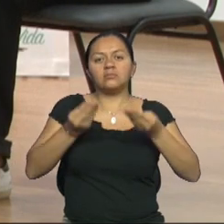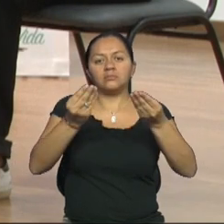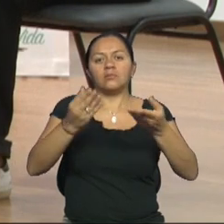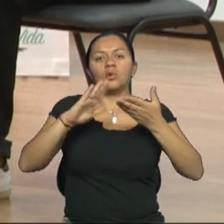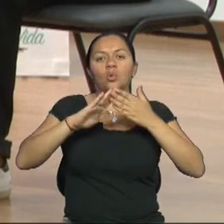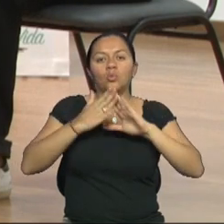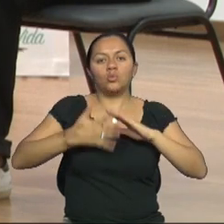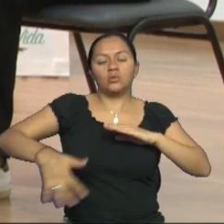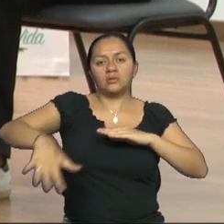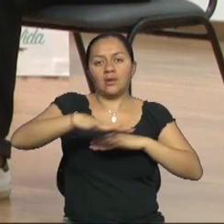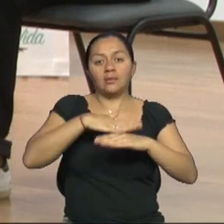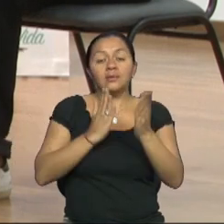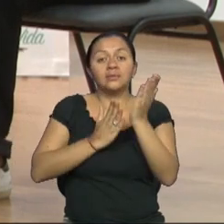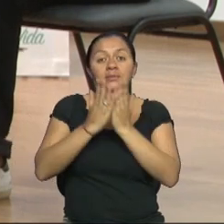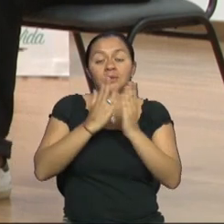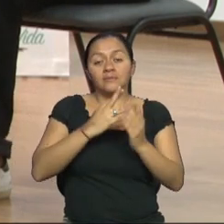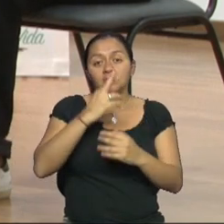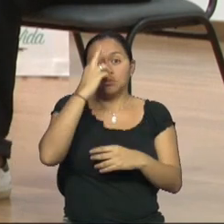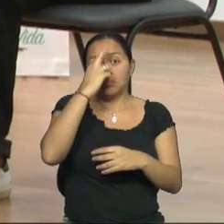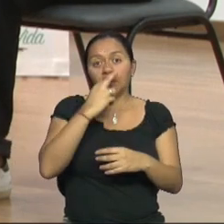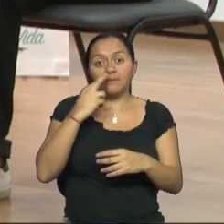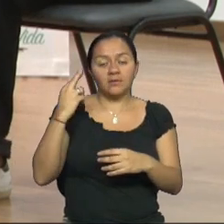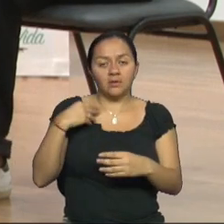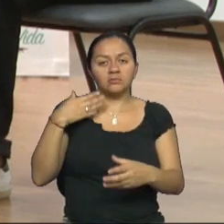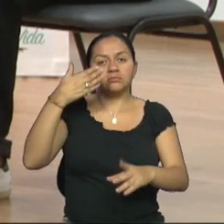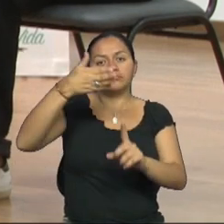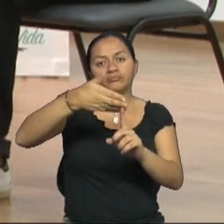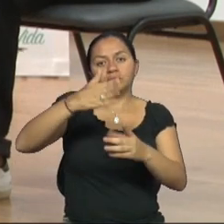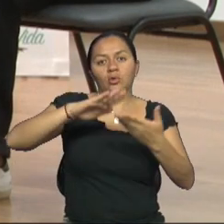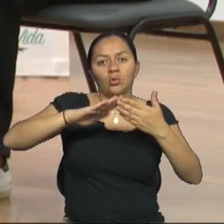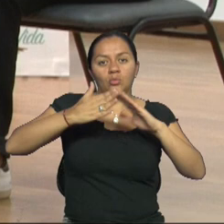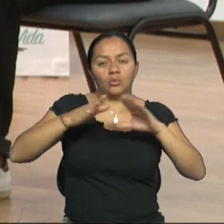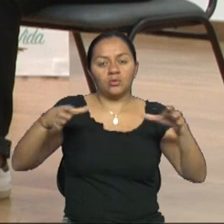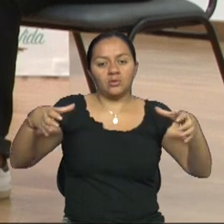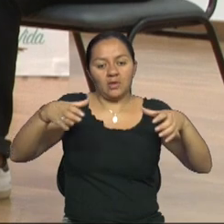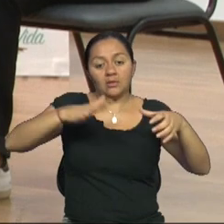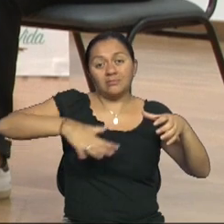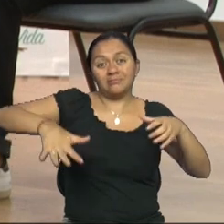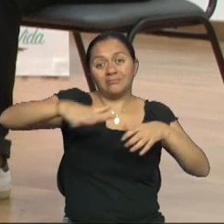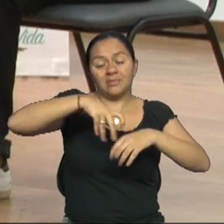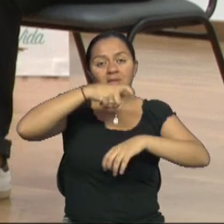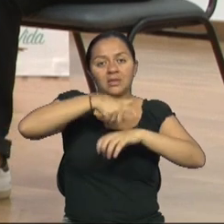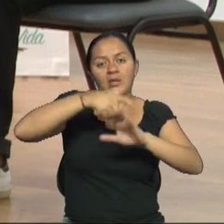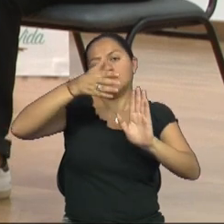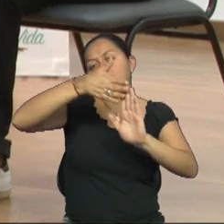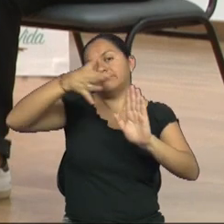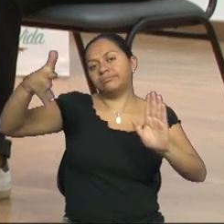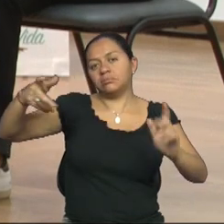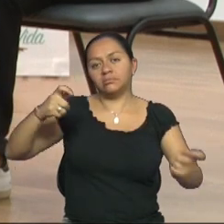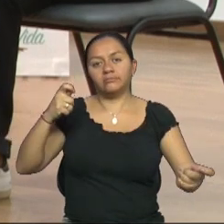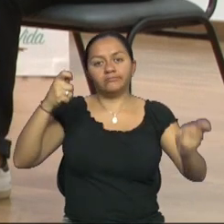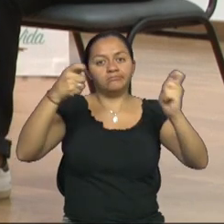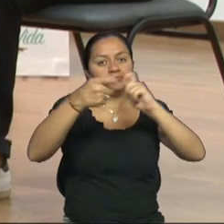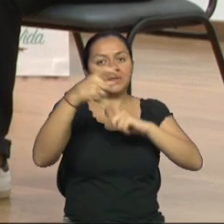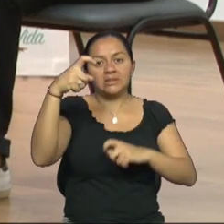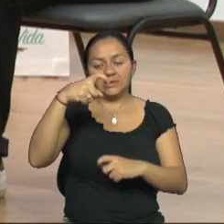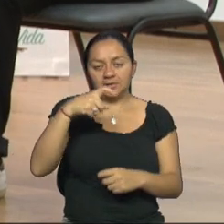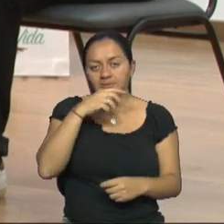los servicios de rehabilitación van a la comunidad. O sea, estamos también en un periodo de transición en ese